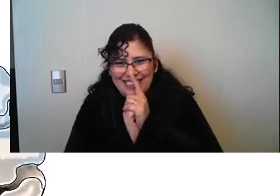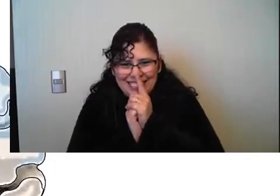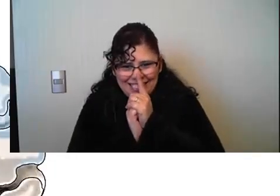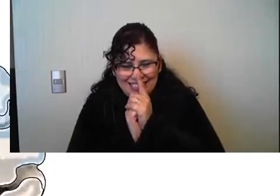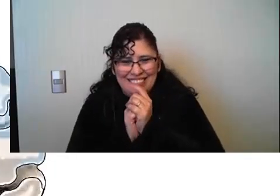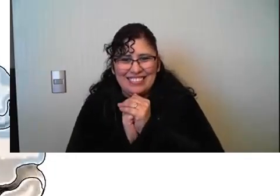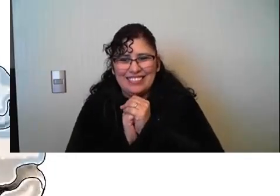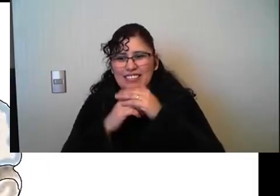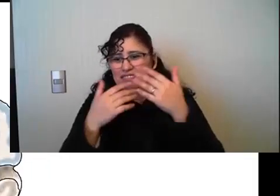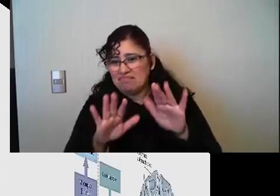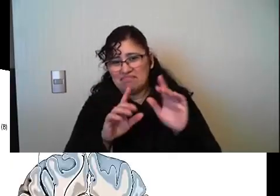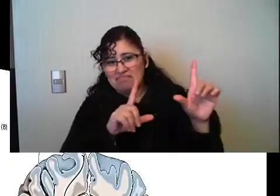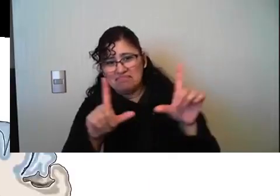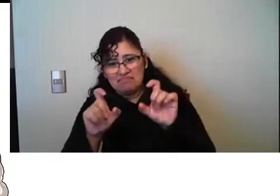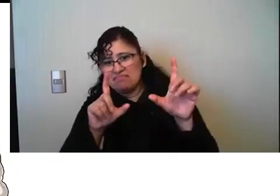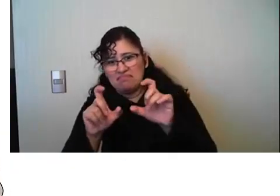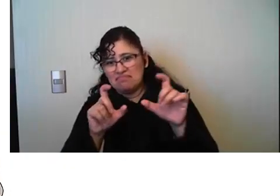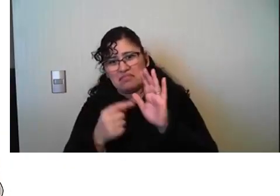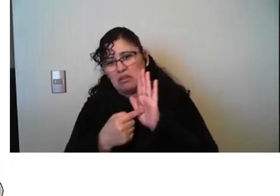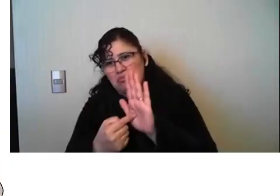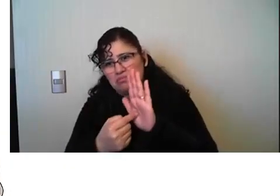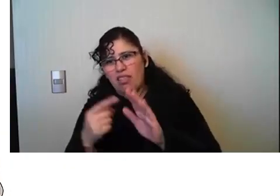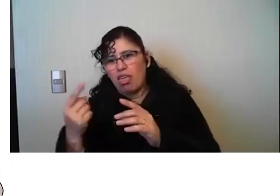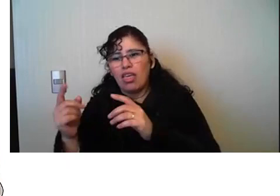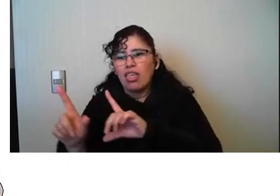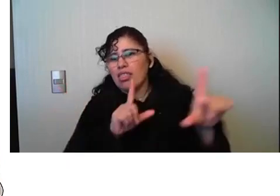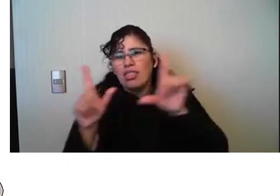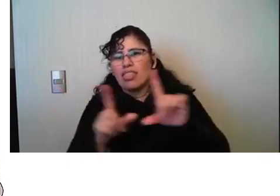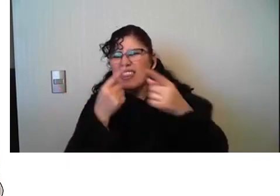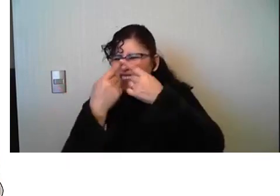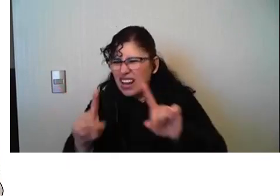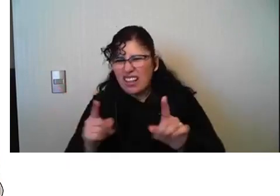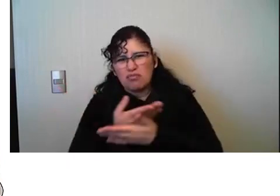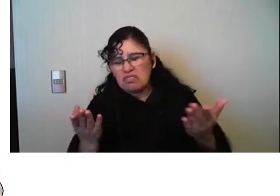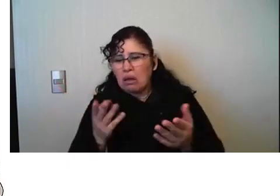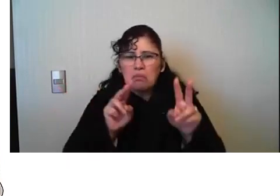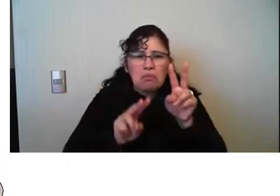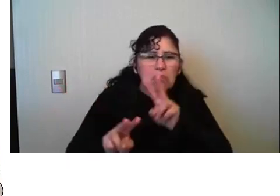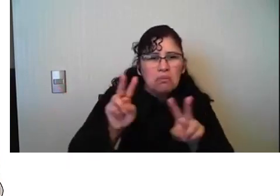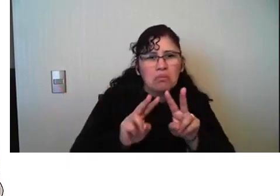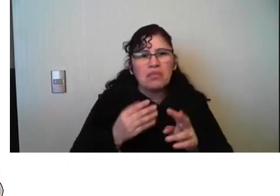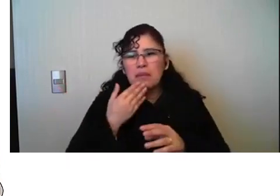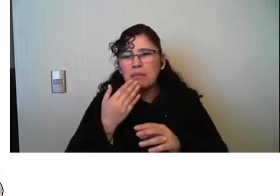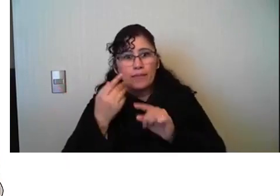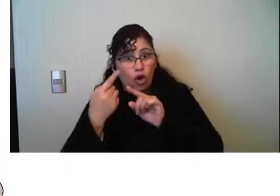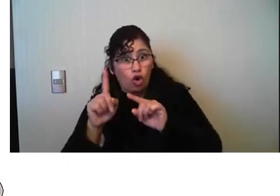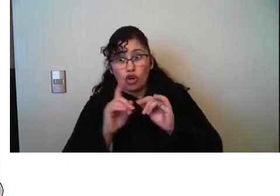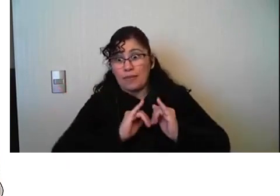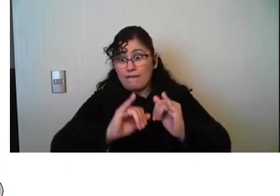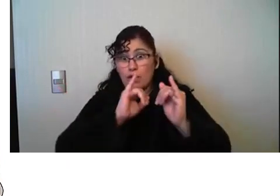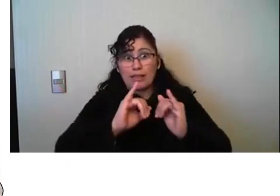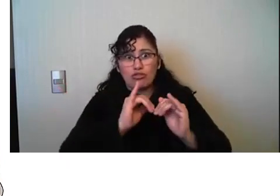Ahí tienen otro esquema. Bueno, y acá tienen otra información que es la salida,